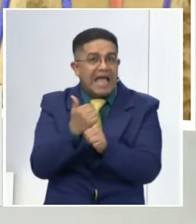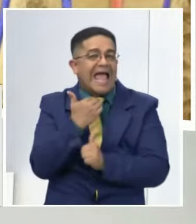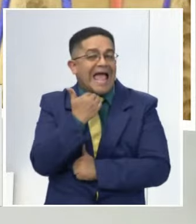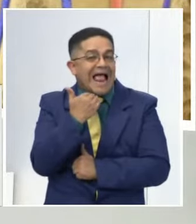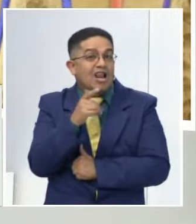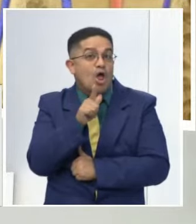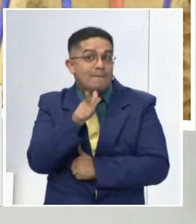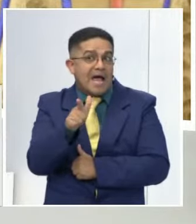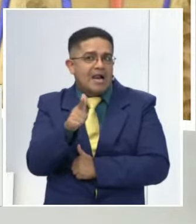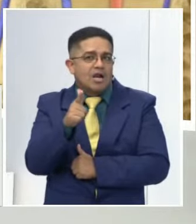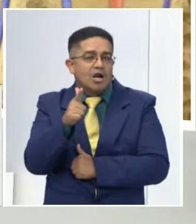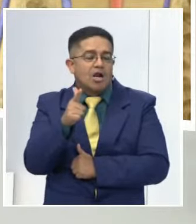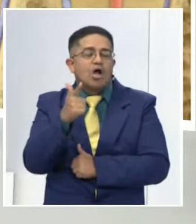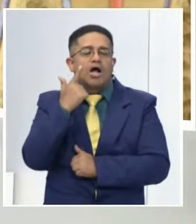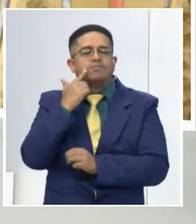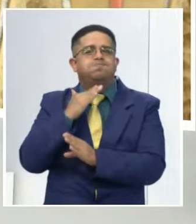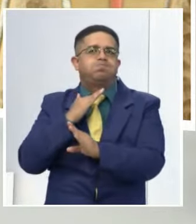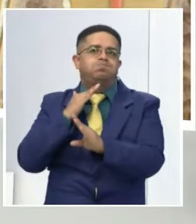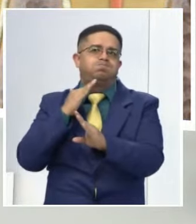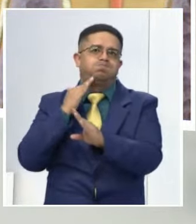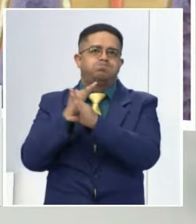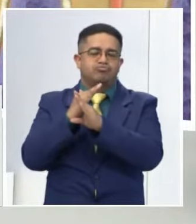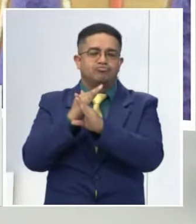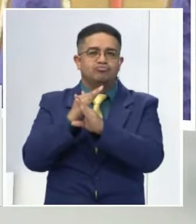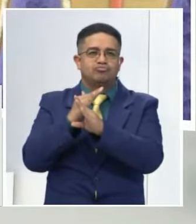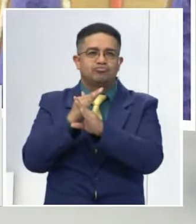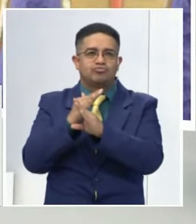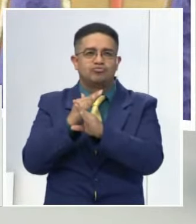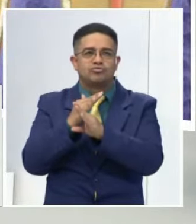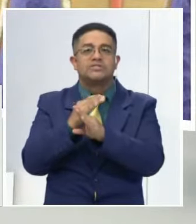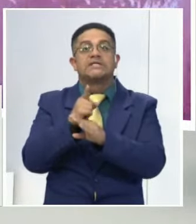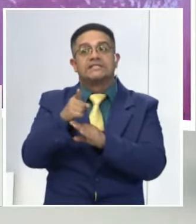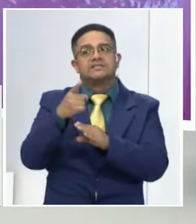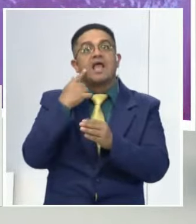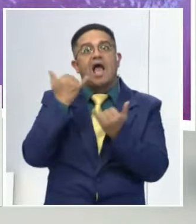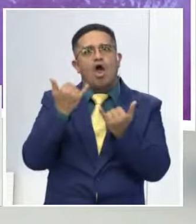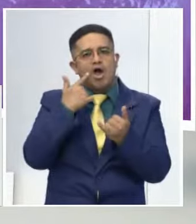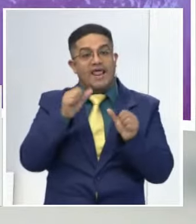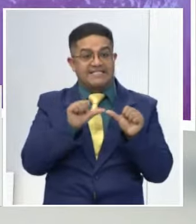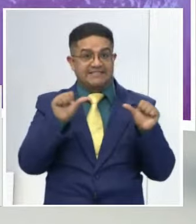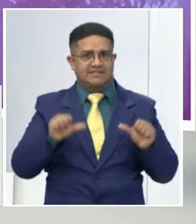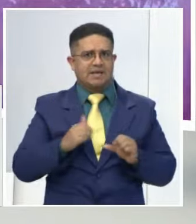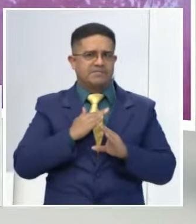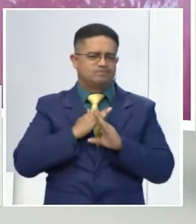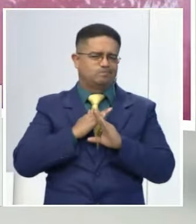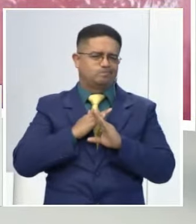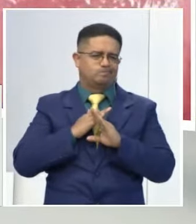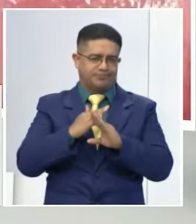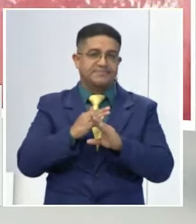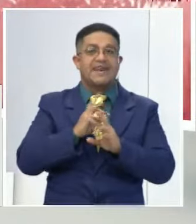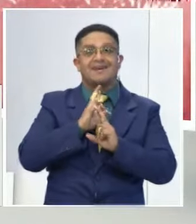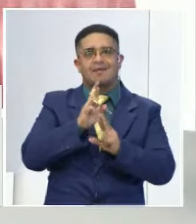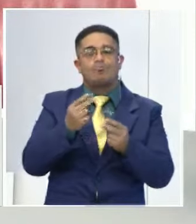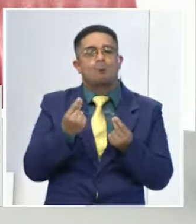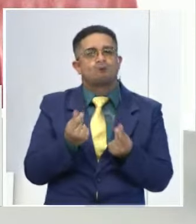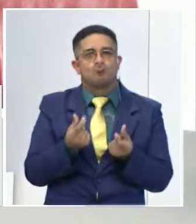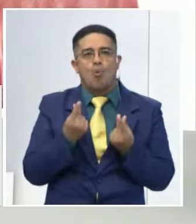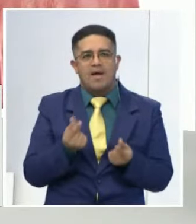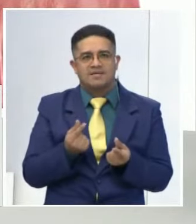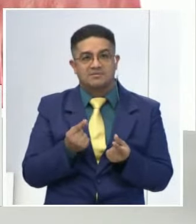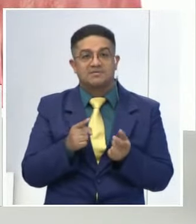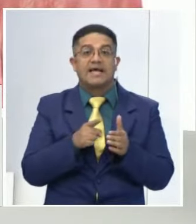propio, se lo llevan a los linfocitos que están también en la boca, se lo presentan, y esto pasa al sistema inmunológico general para dar una respuesta inmunológica.